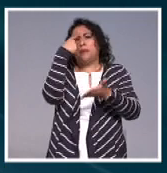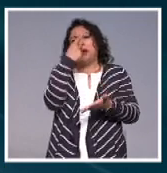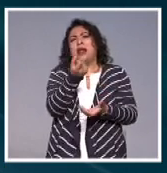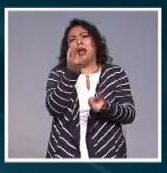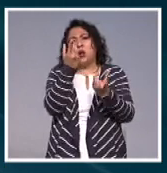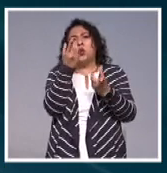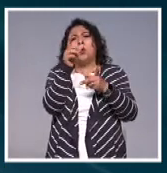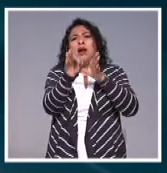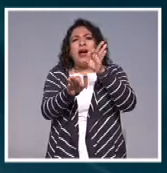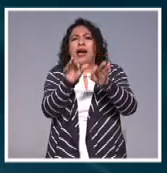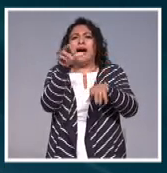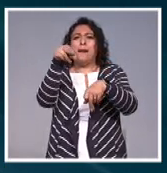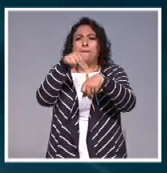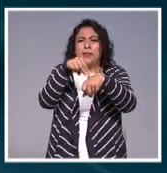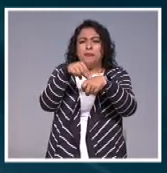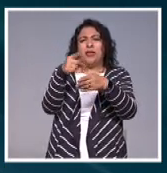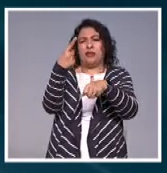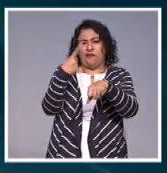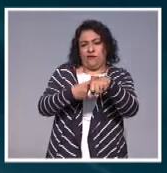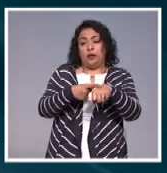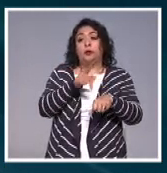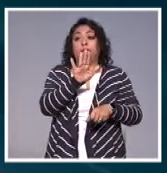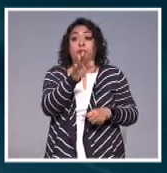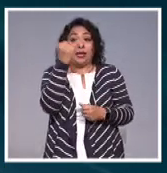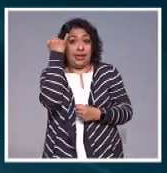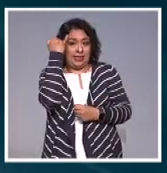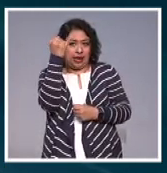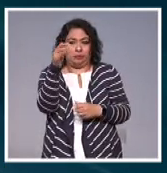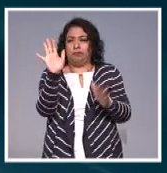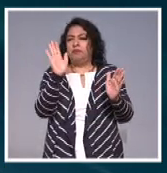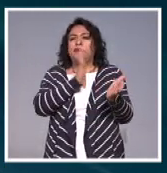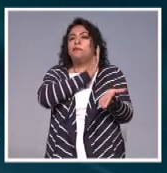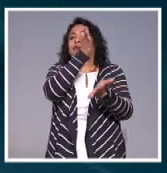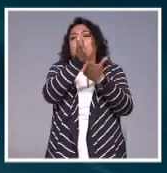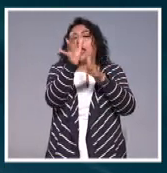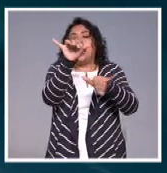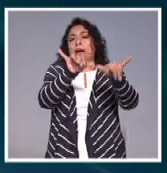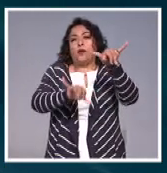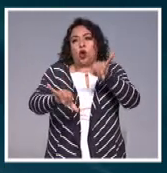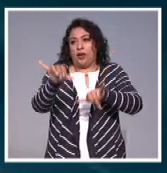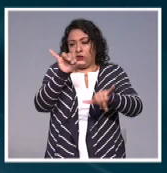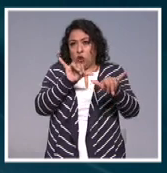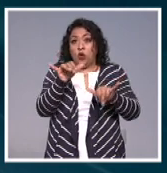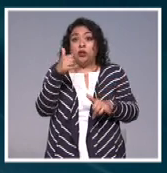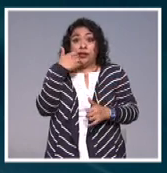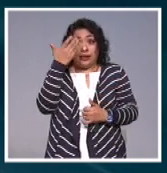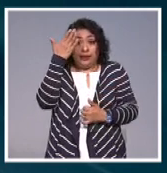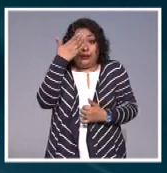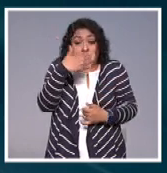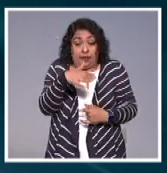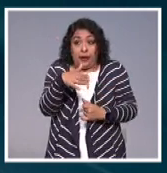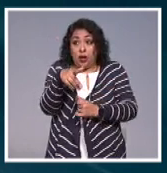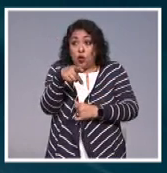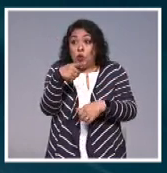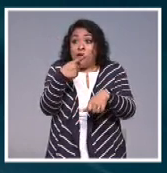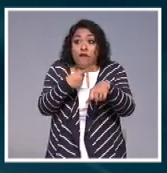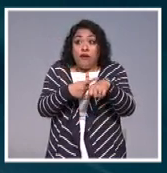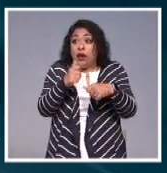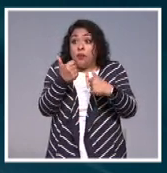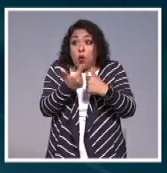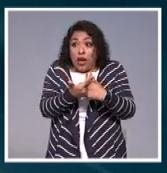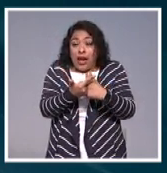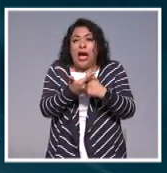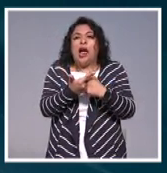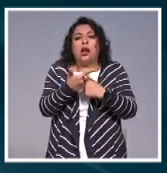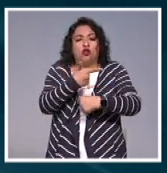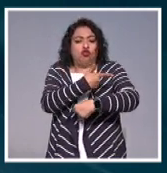algunos tratamientos médicos? Pues la idea es que así como cuando vas a los laboratorios que si quieren saber si estás enfermo de algo, te